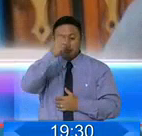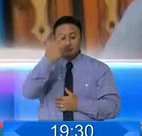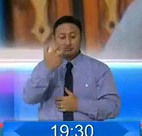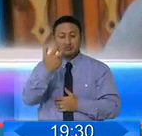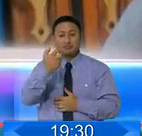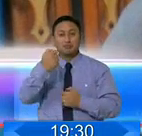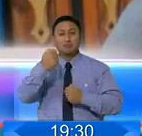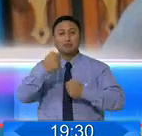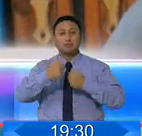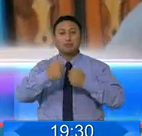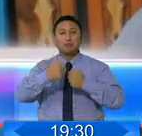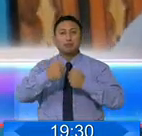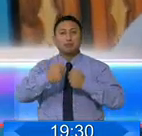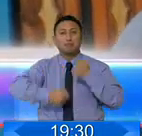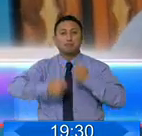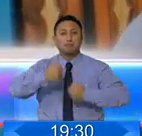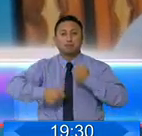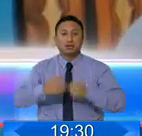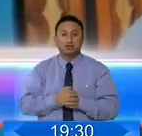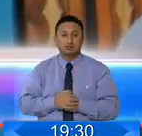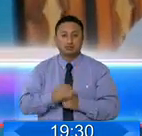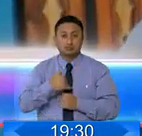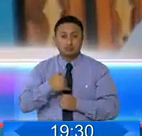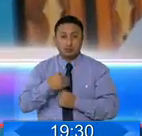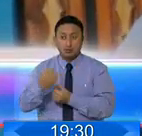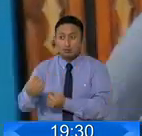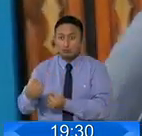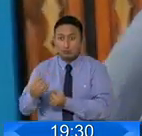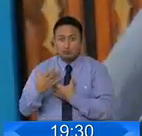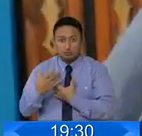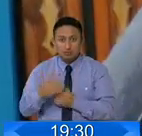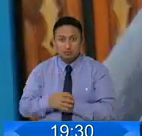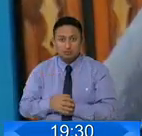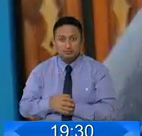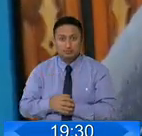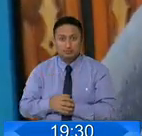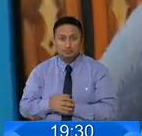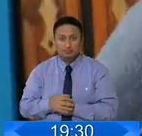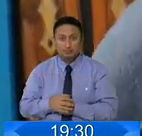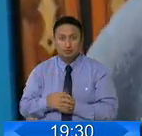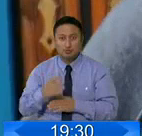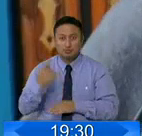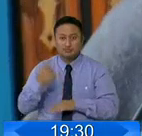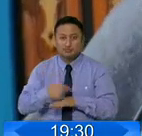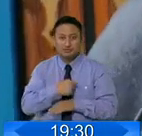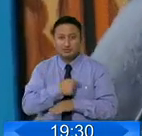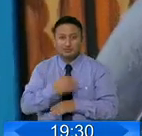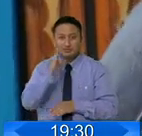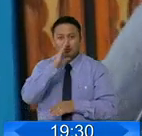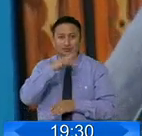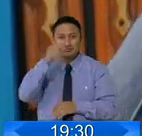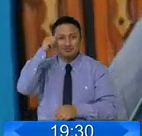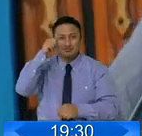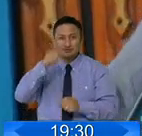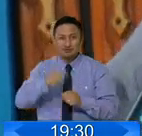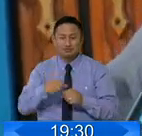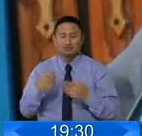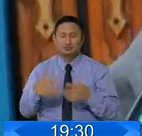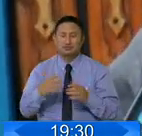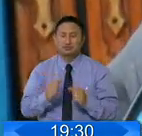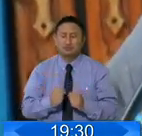mayo me dieron la fatal noticia. Un día que no puedo